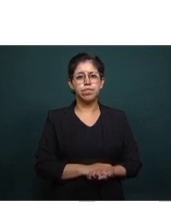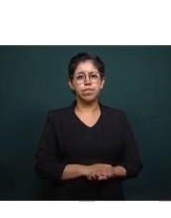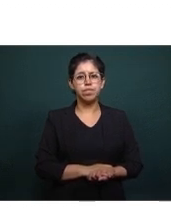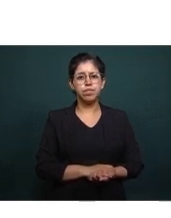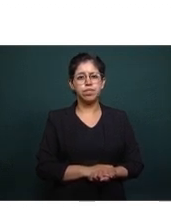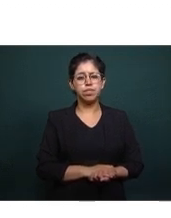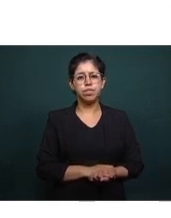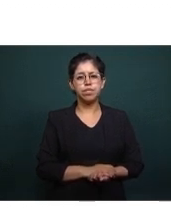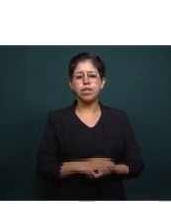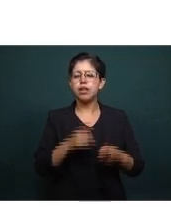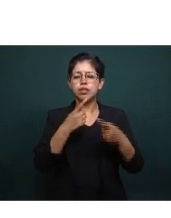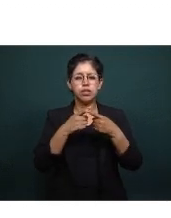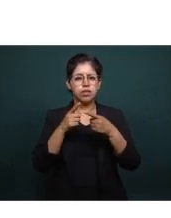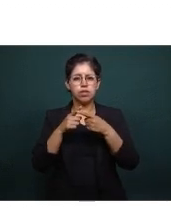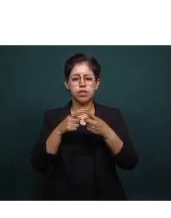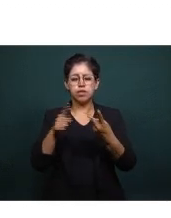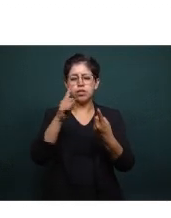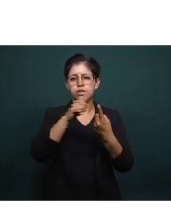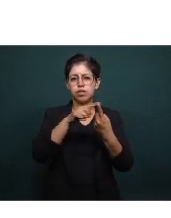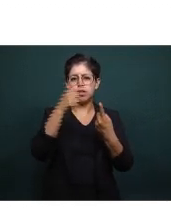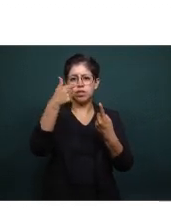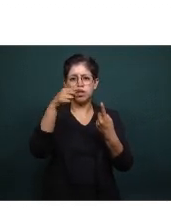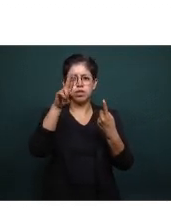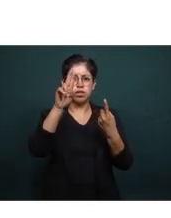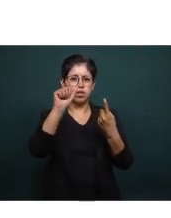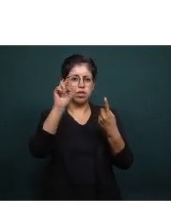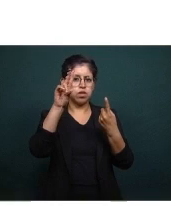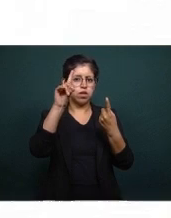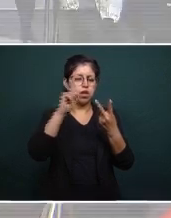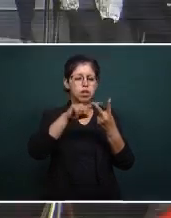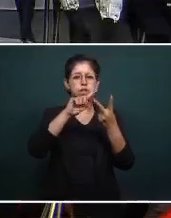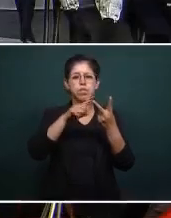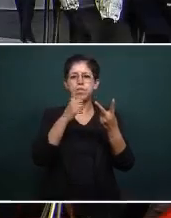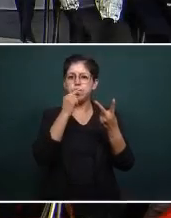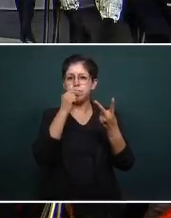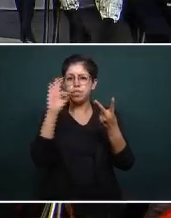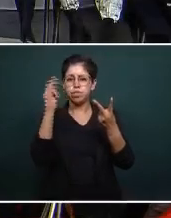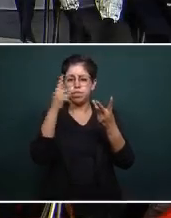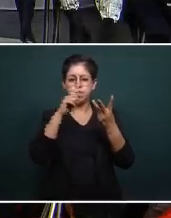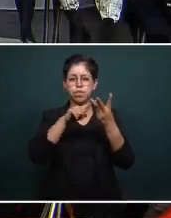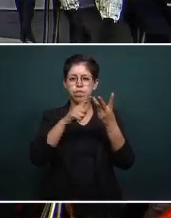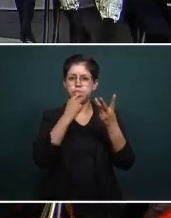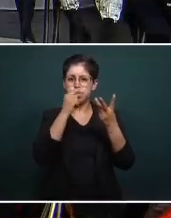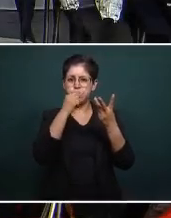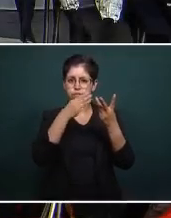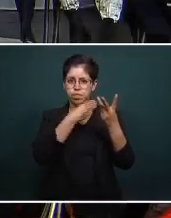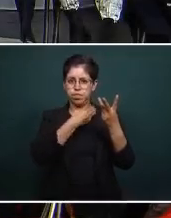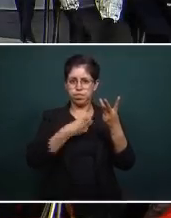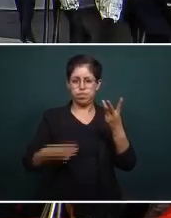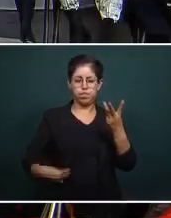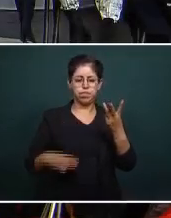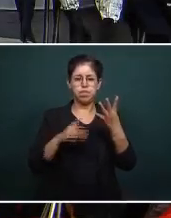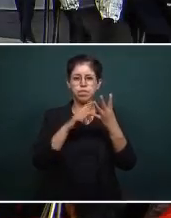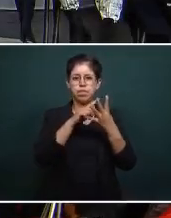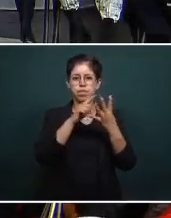tiene distribuido su personal, tiene 16,616. Quisiera hacer la aclaración en cuanto a la